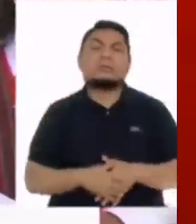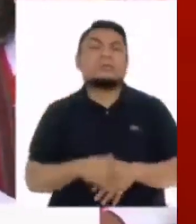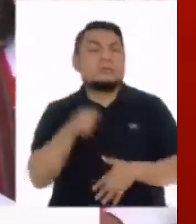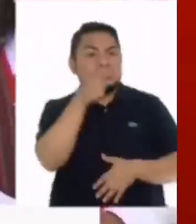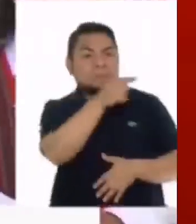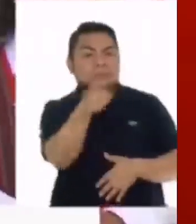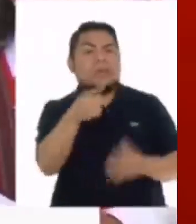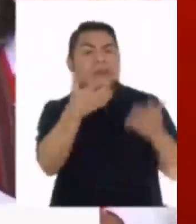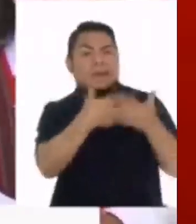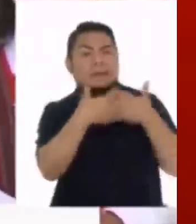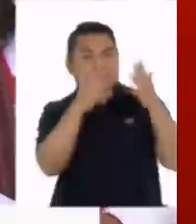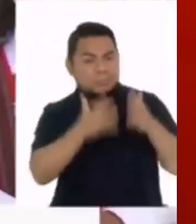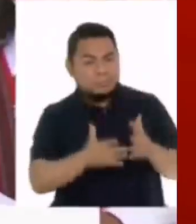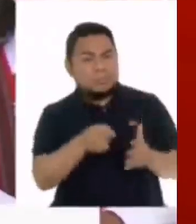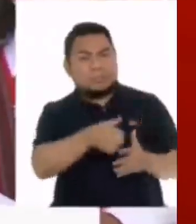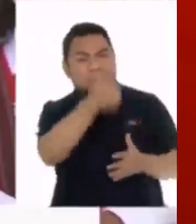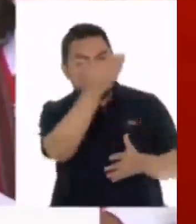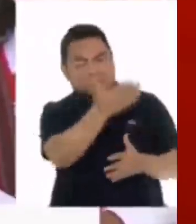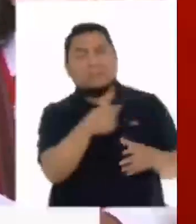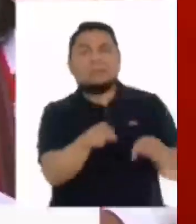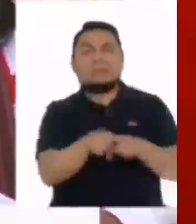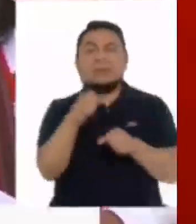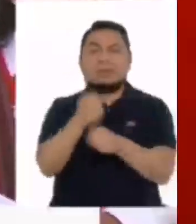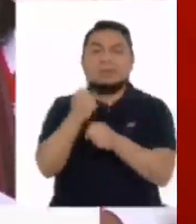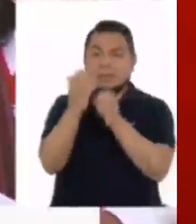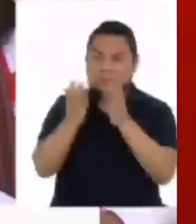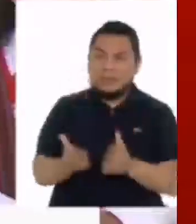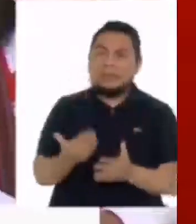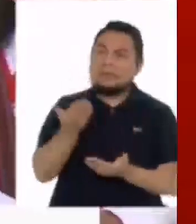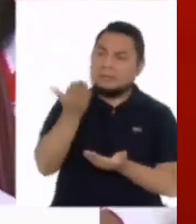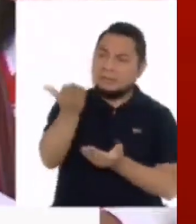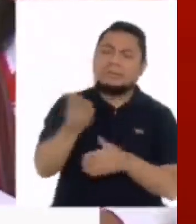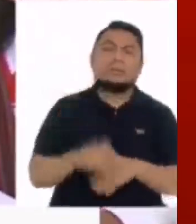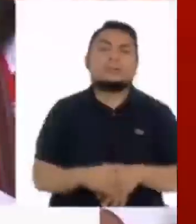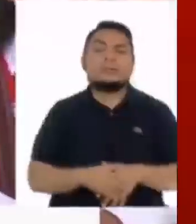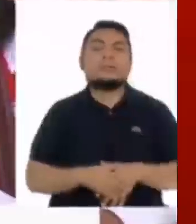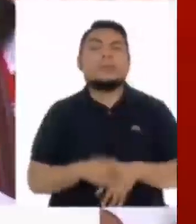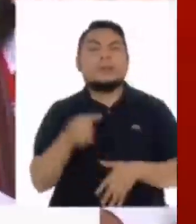los empresarios, a los trabajadores,